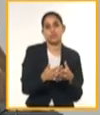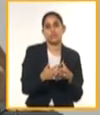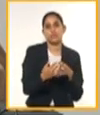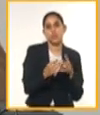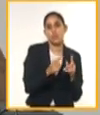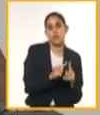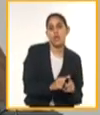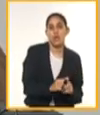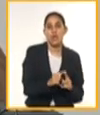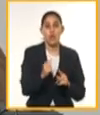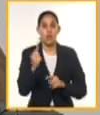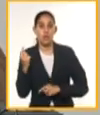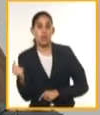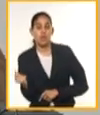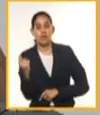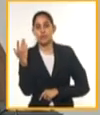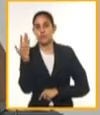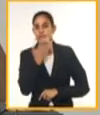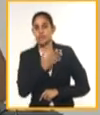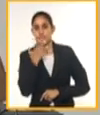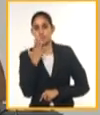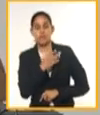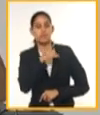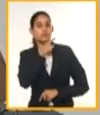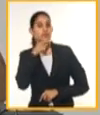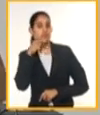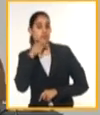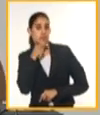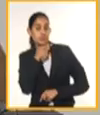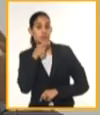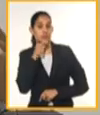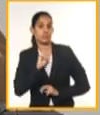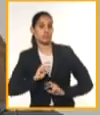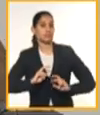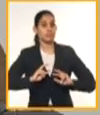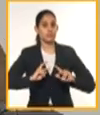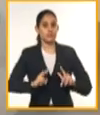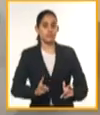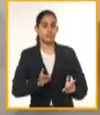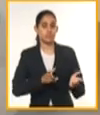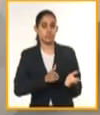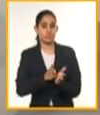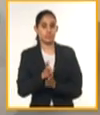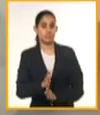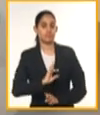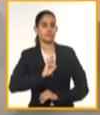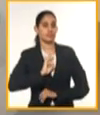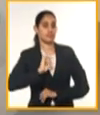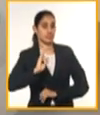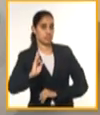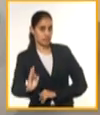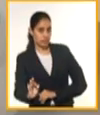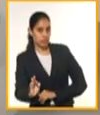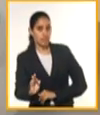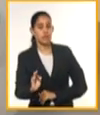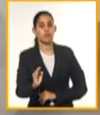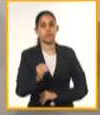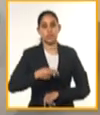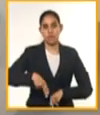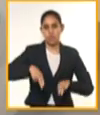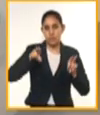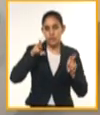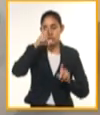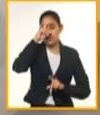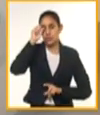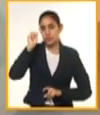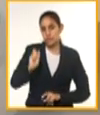Rusia. Rusia ha insistido en que respeta y aplaude todo lo que